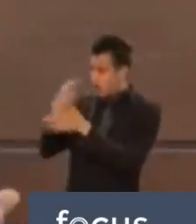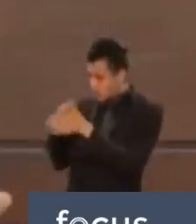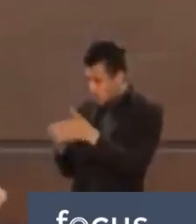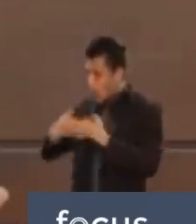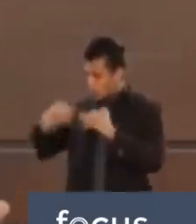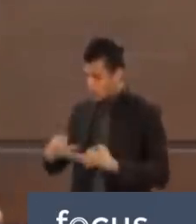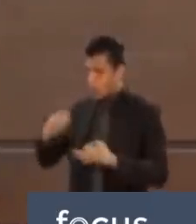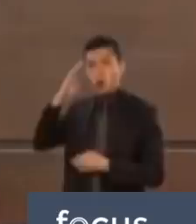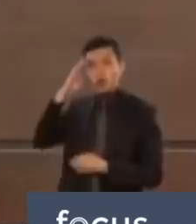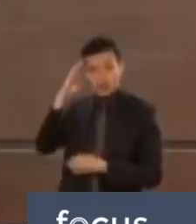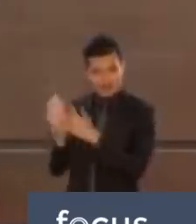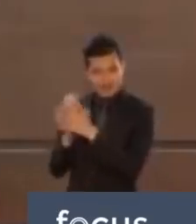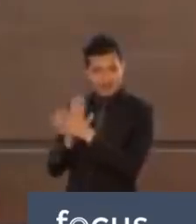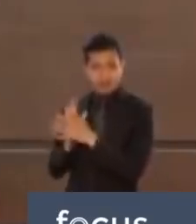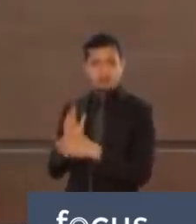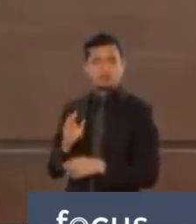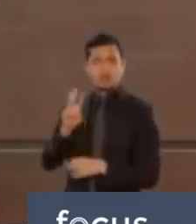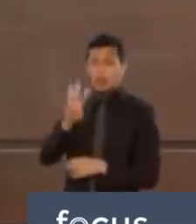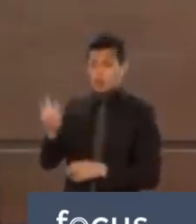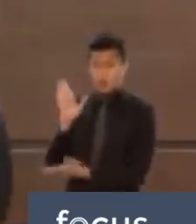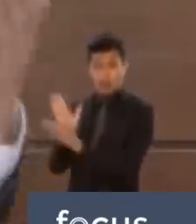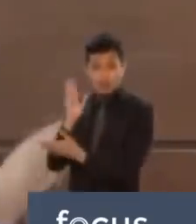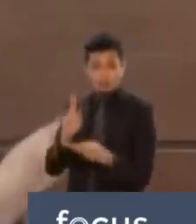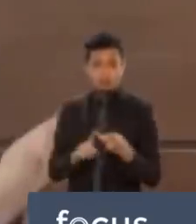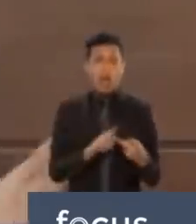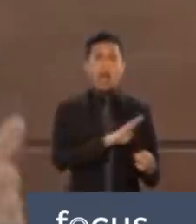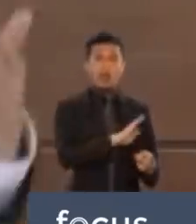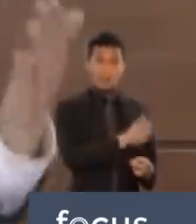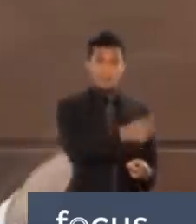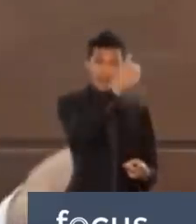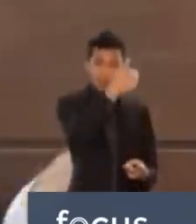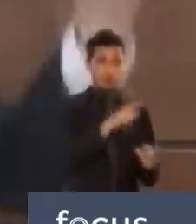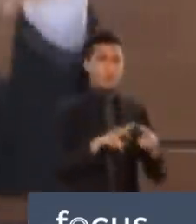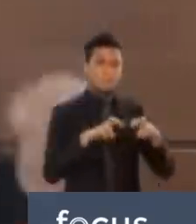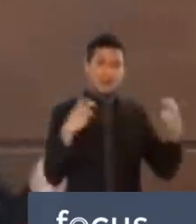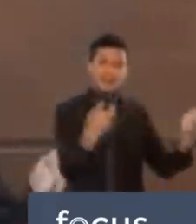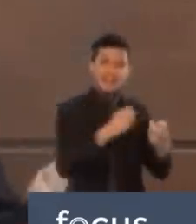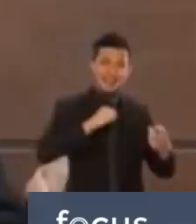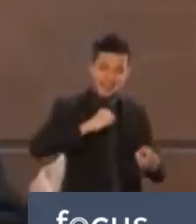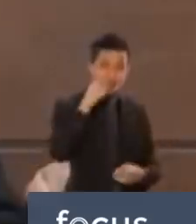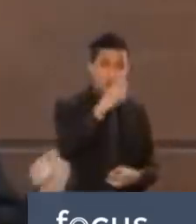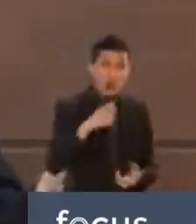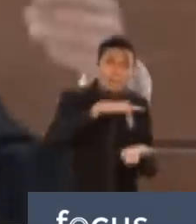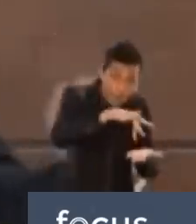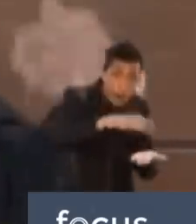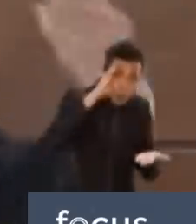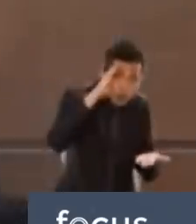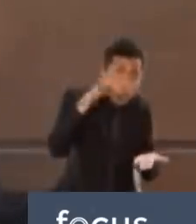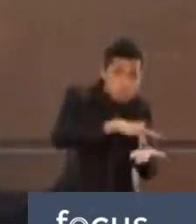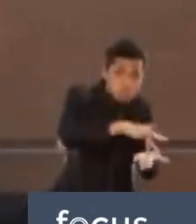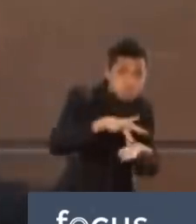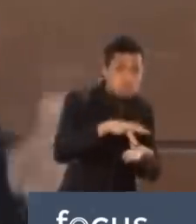que hay 38 casos de abuso policial que está investigando, cuando la Alcaldía Mayor y la mesa de la que hace parte la policía tiene